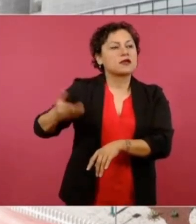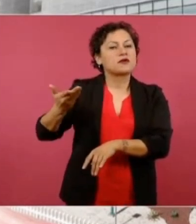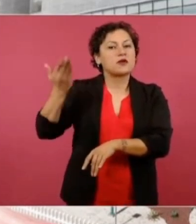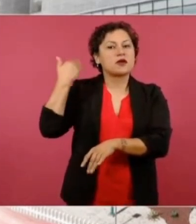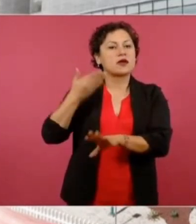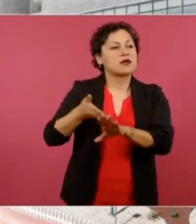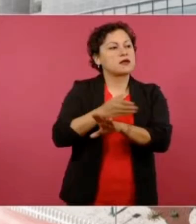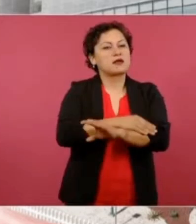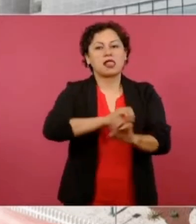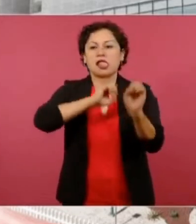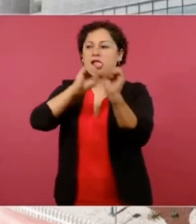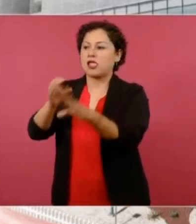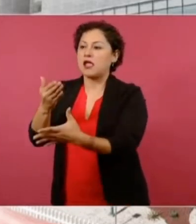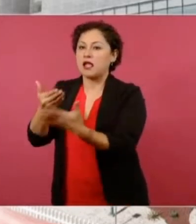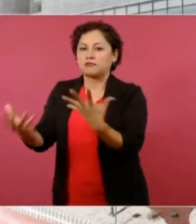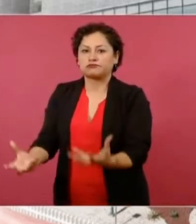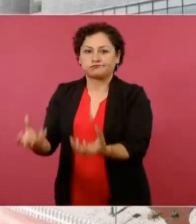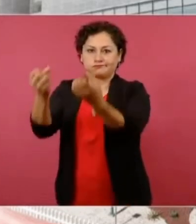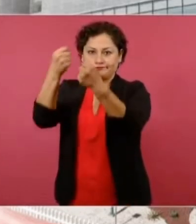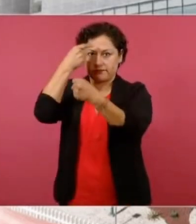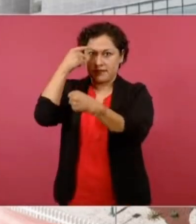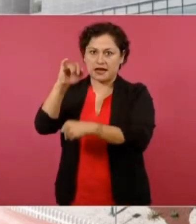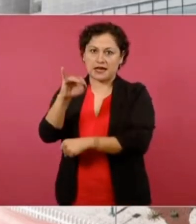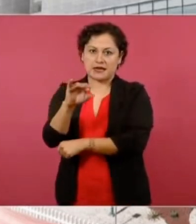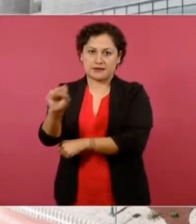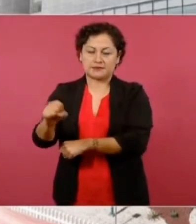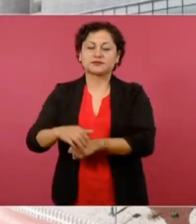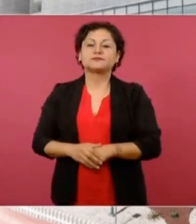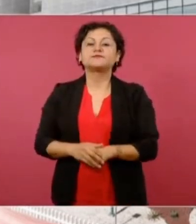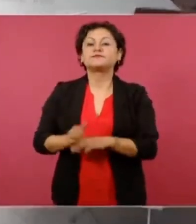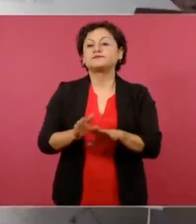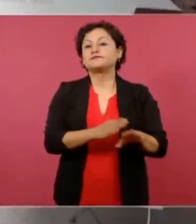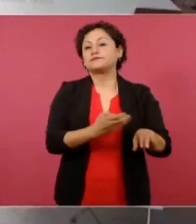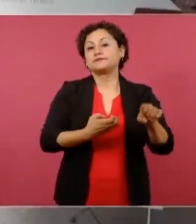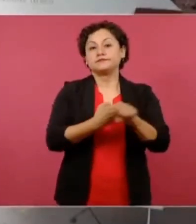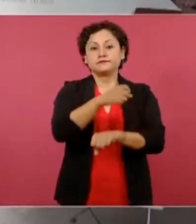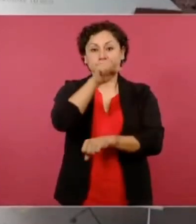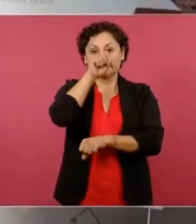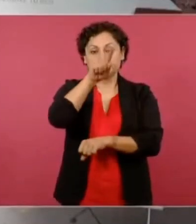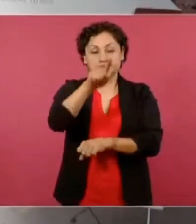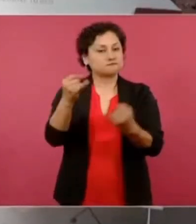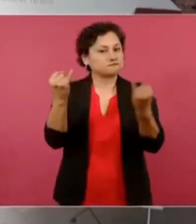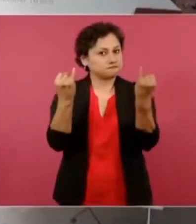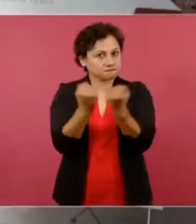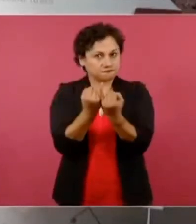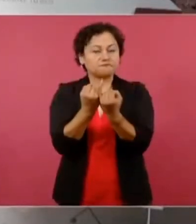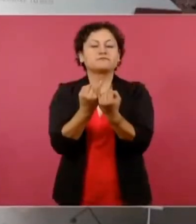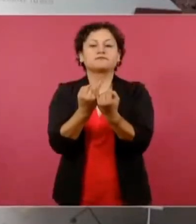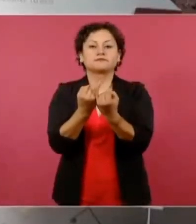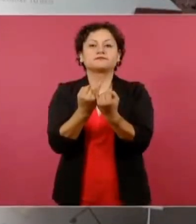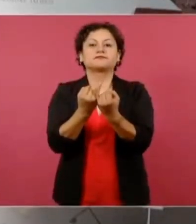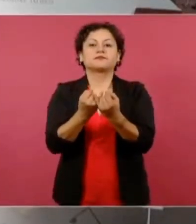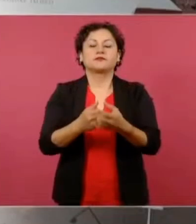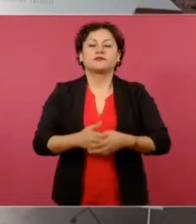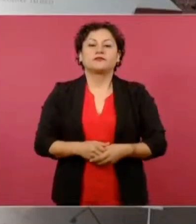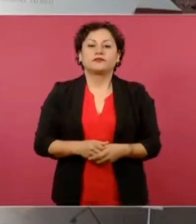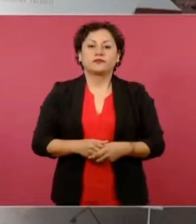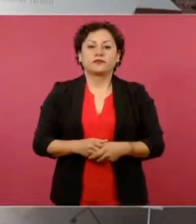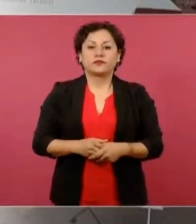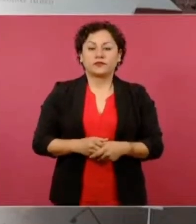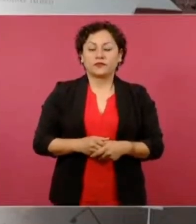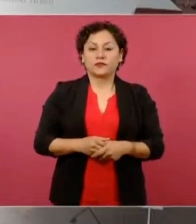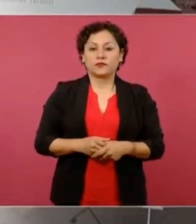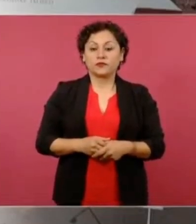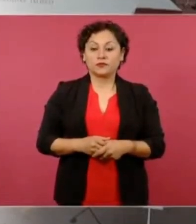estamos concluyendo para el IMSS Bienestar. Y en Jalisco también lo mismo, se inició por parte del